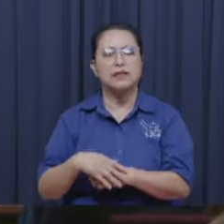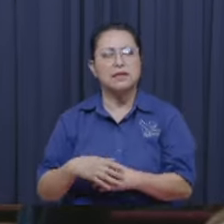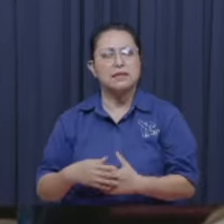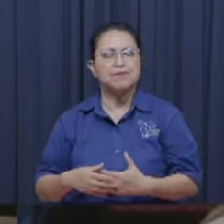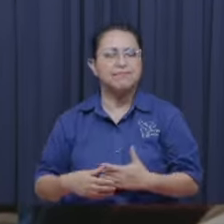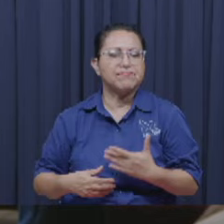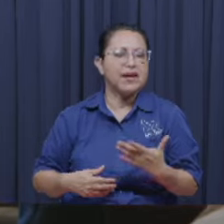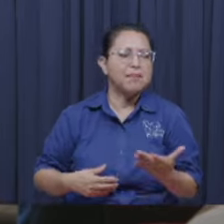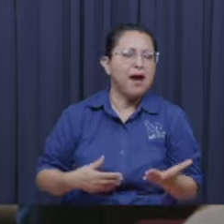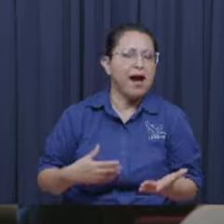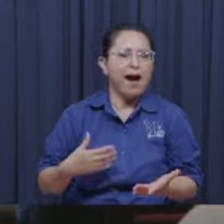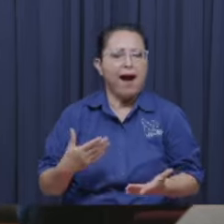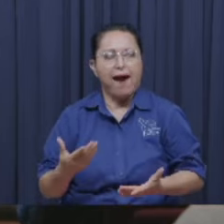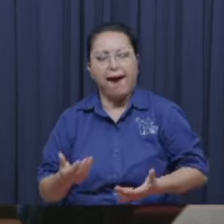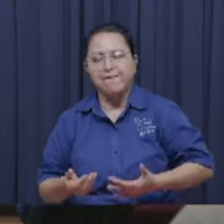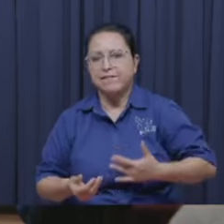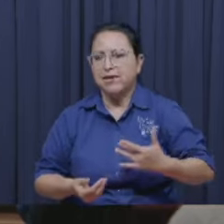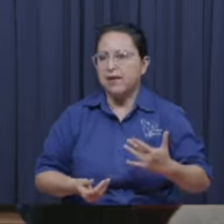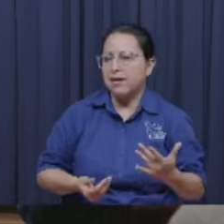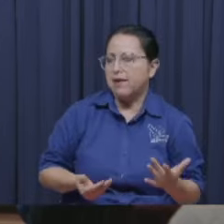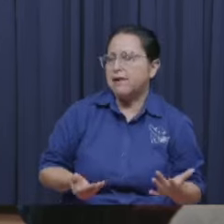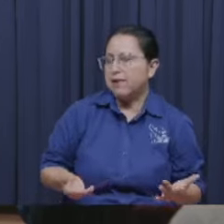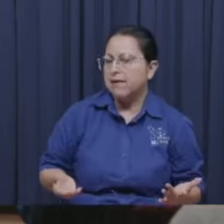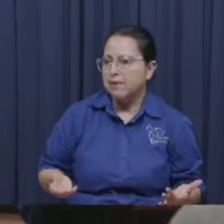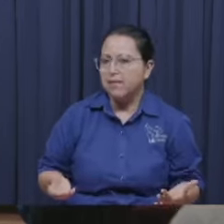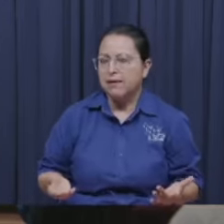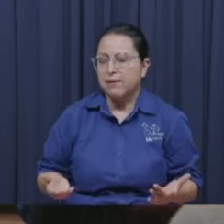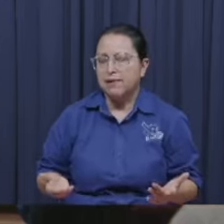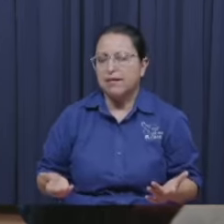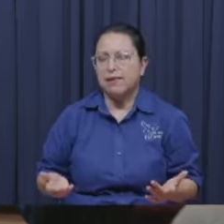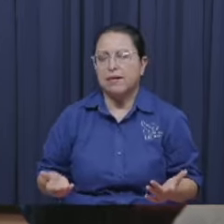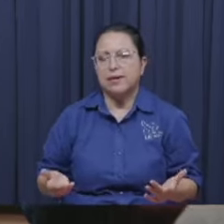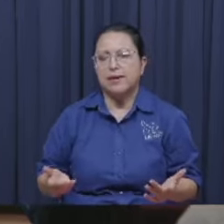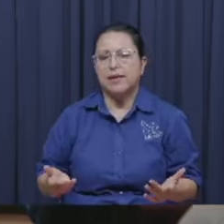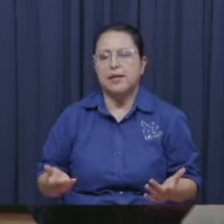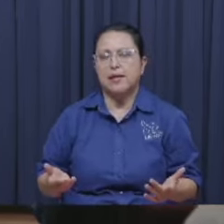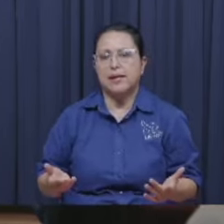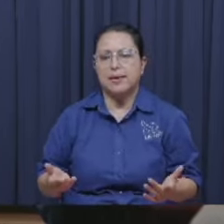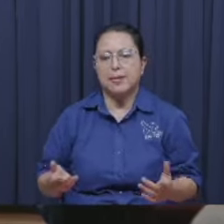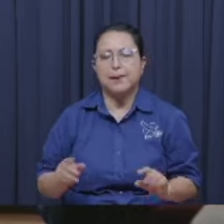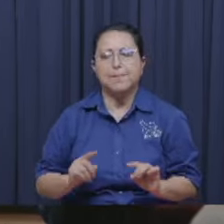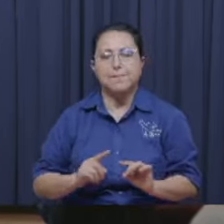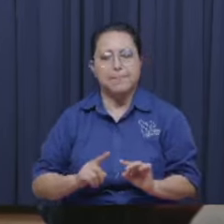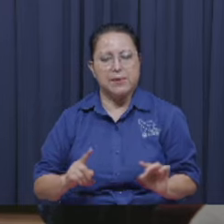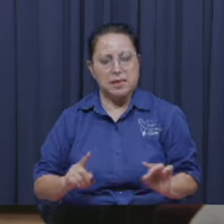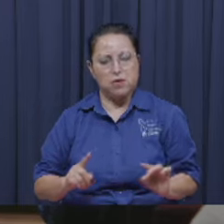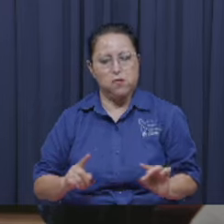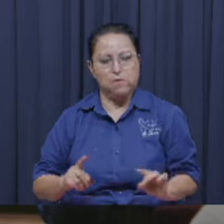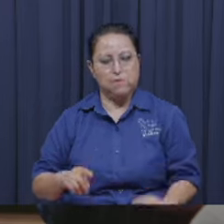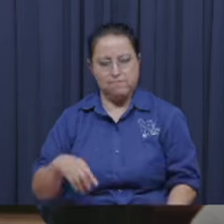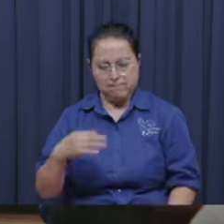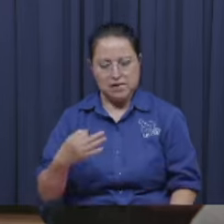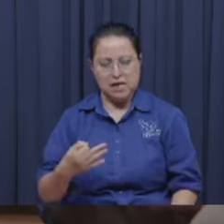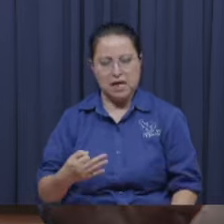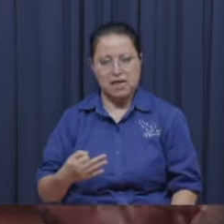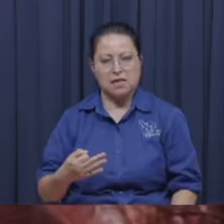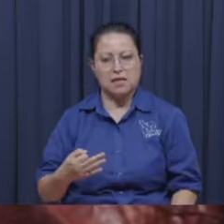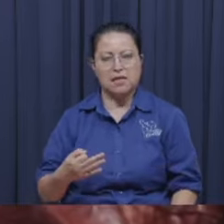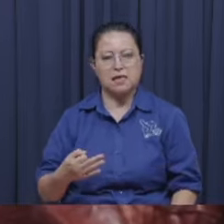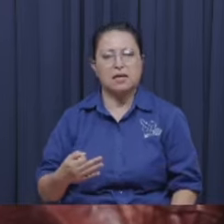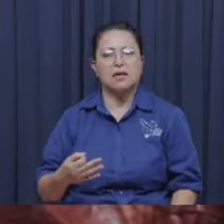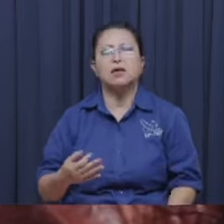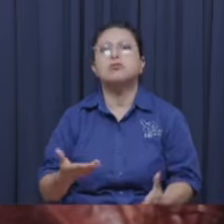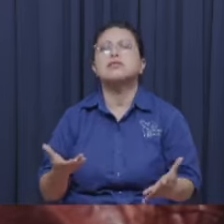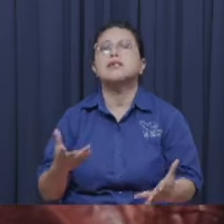amigablemente, misericordiosamente, pero crudamente, ¿usted cómo mira a